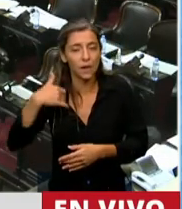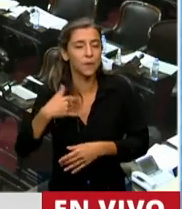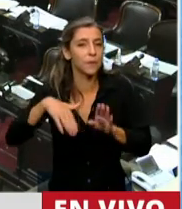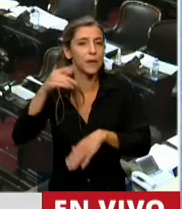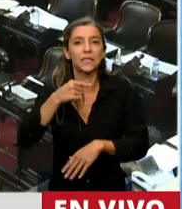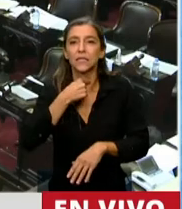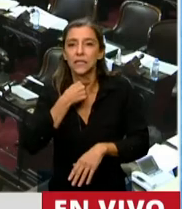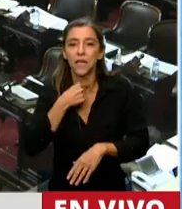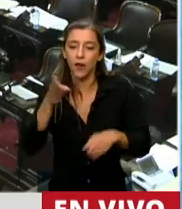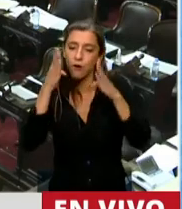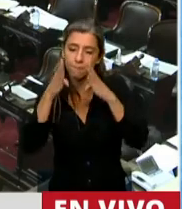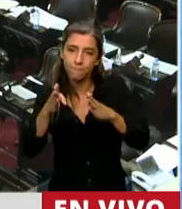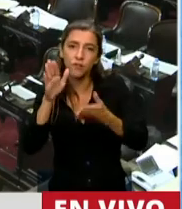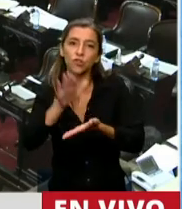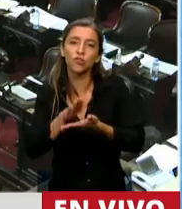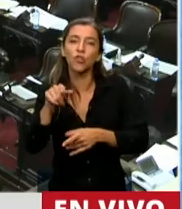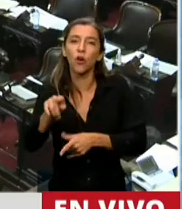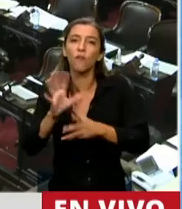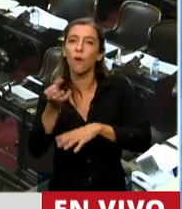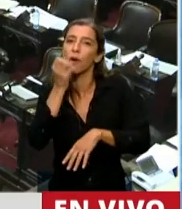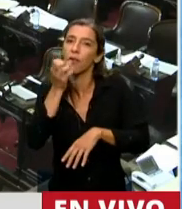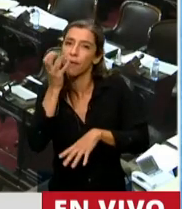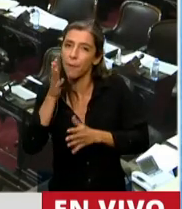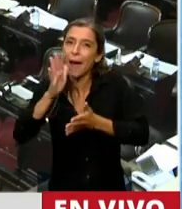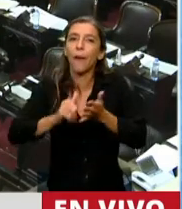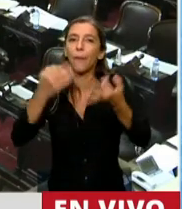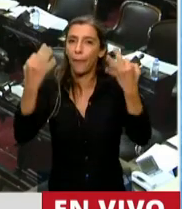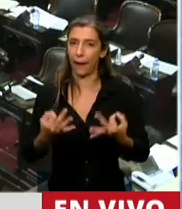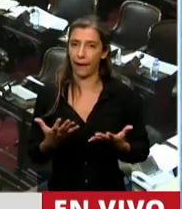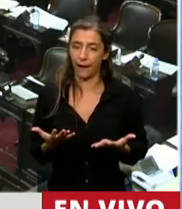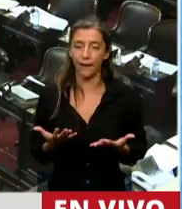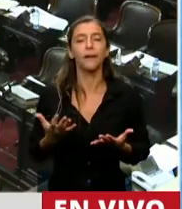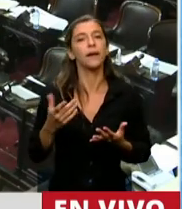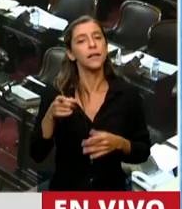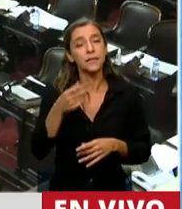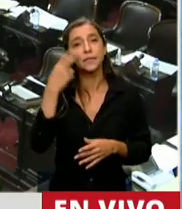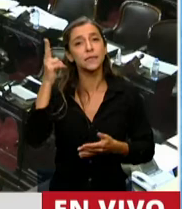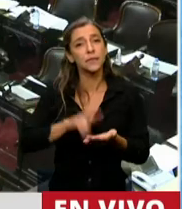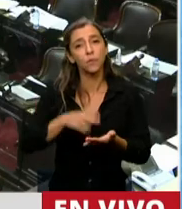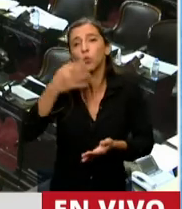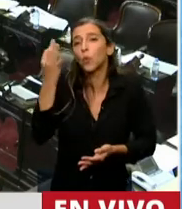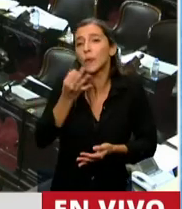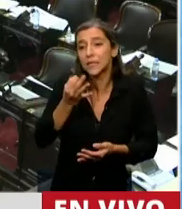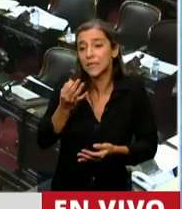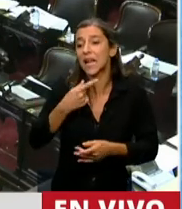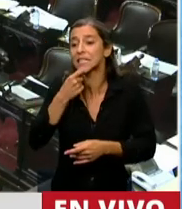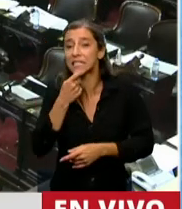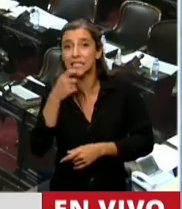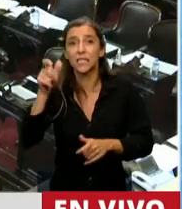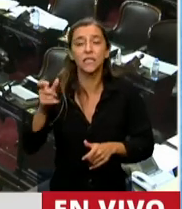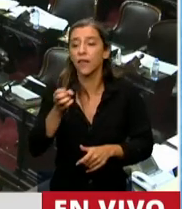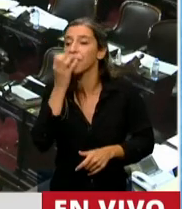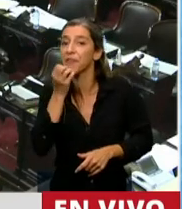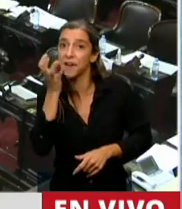blanqueo, que es el impuesto especial que se crea para quienes exterioricen activos financieros